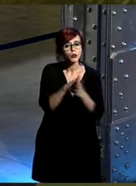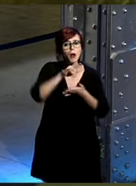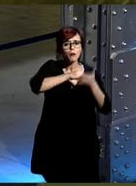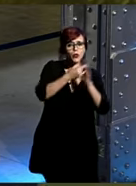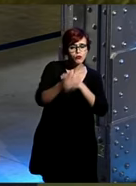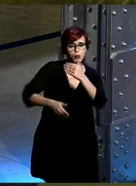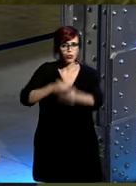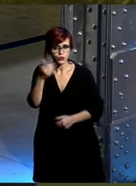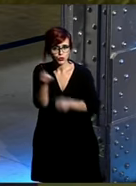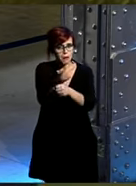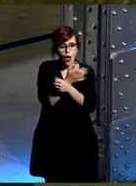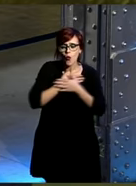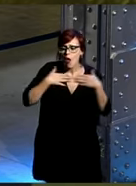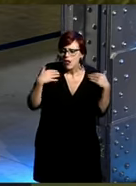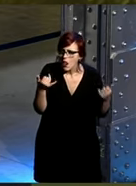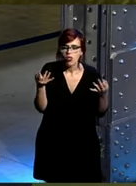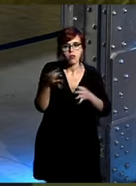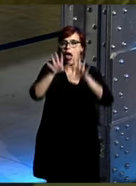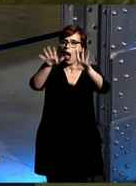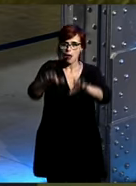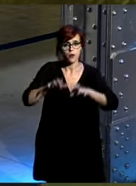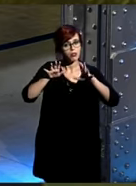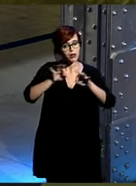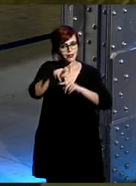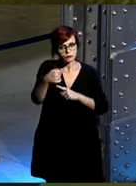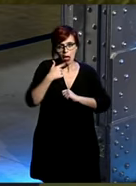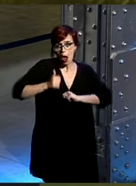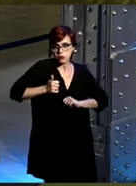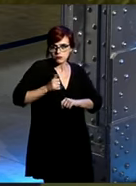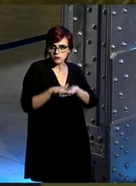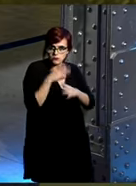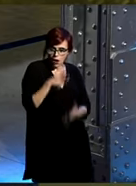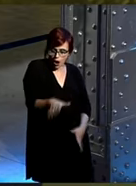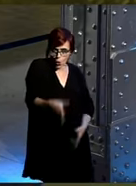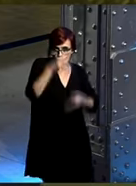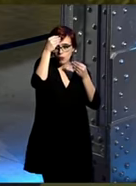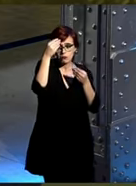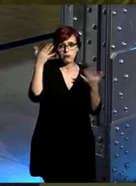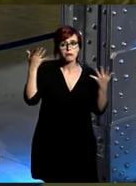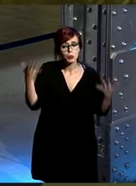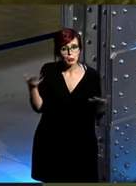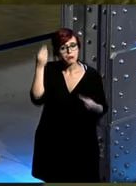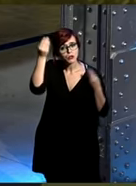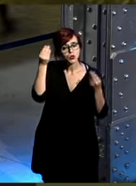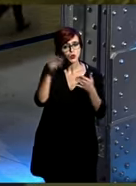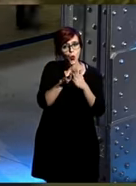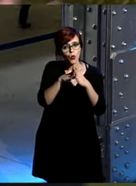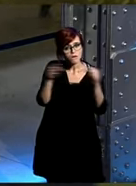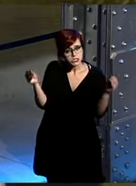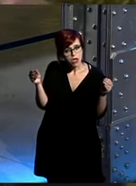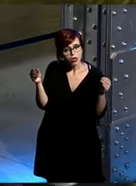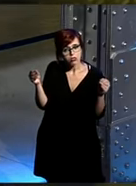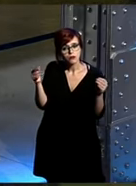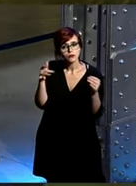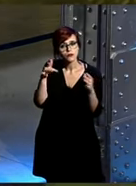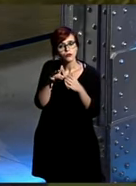proyecto, cualquier trabajo al que te enfrentes es un proceso de aprendizaje y sacar el máximo partido de eso. Y para mí ese es un nuevo rol que tiene la universidad, que es un rol